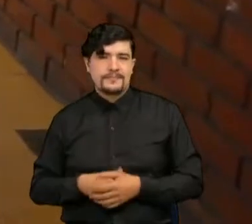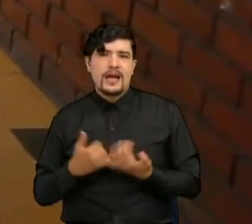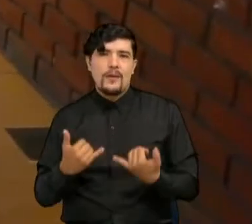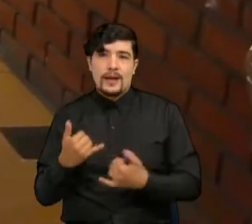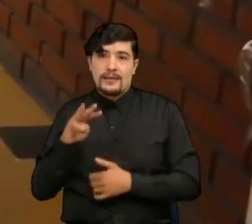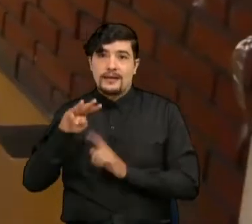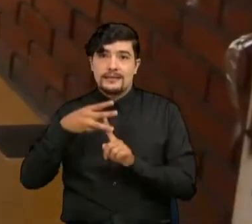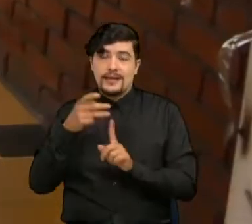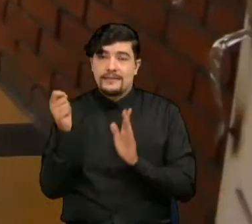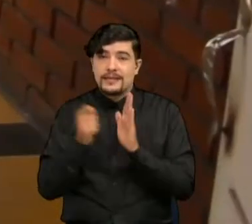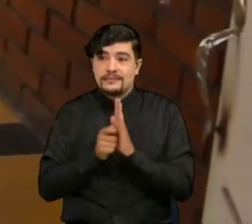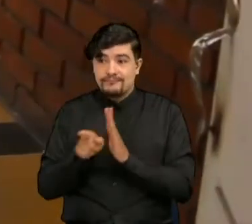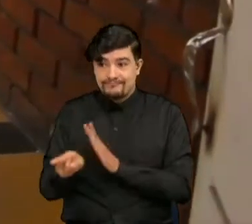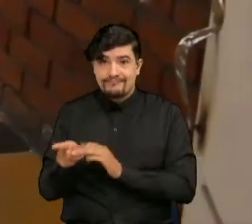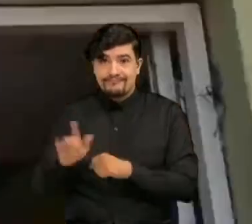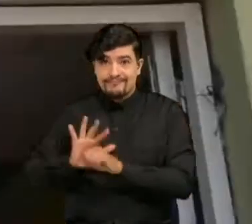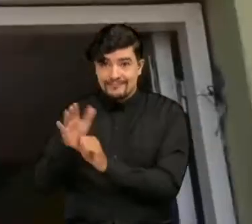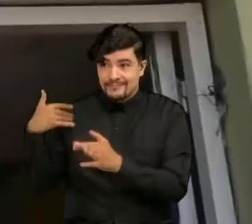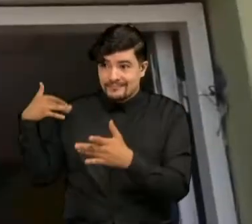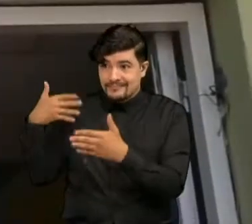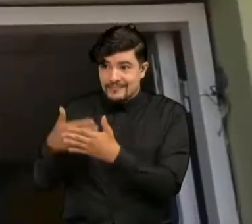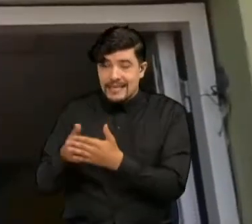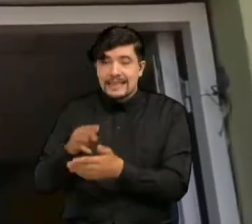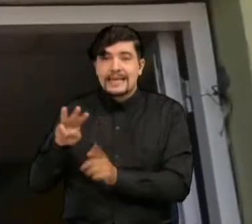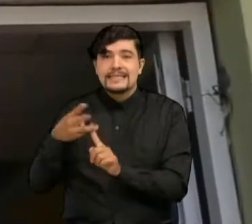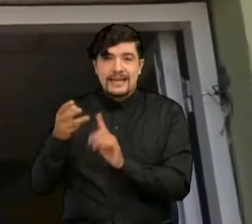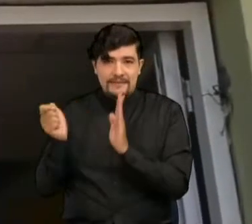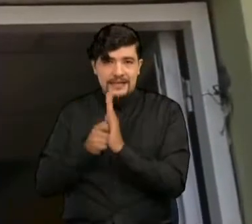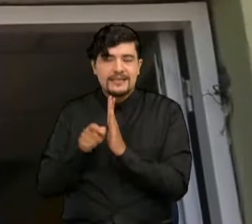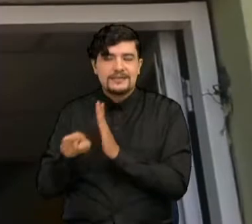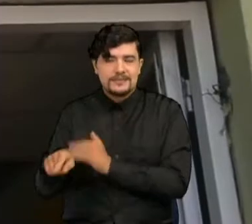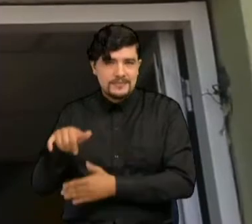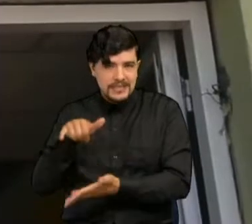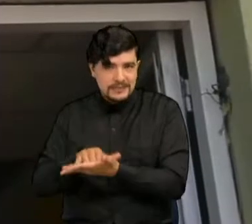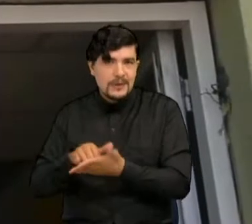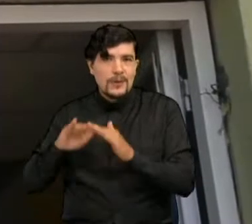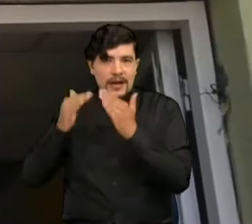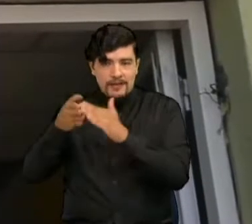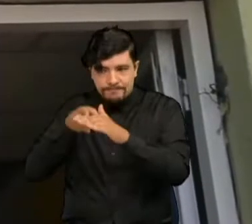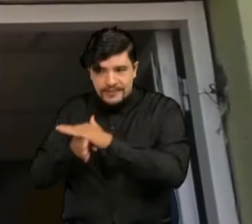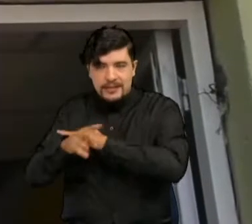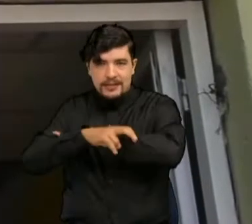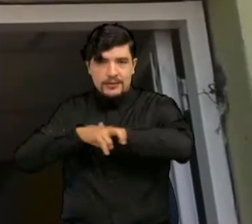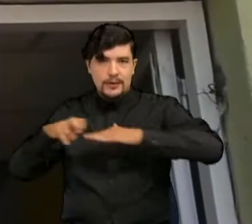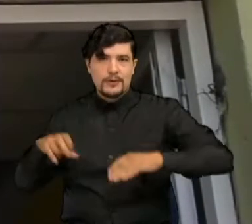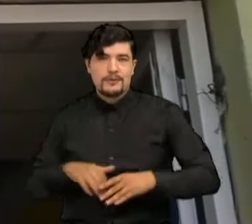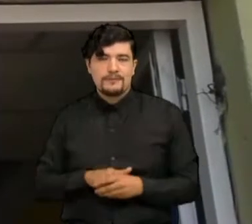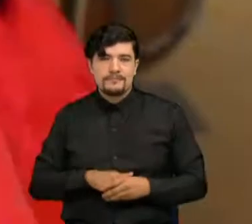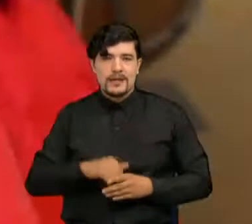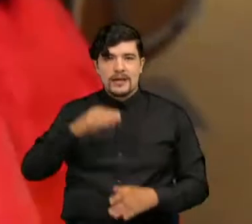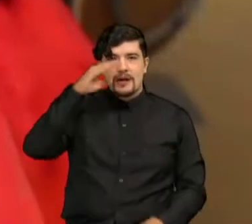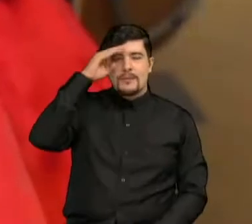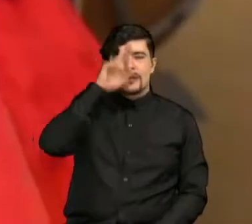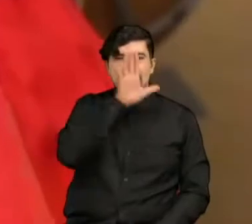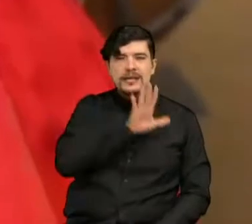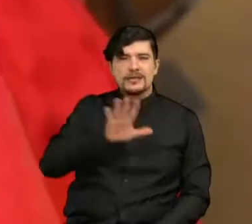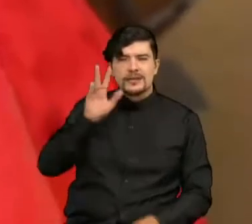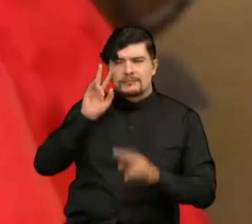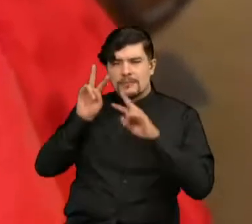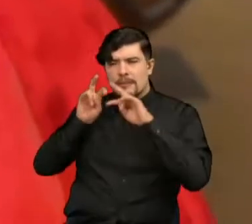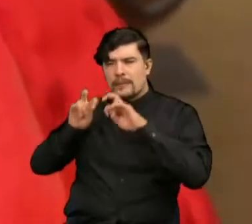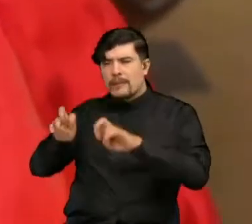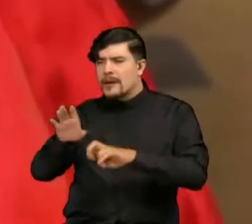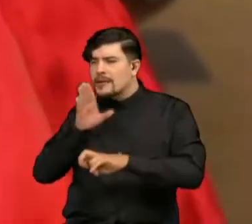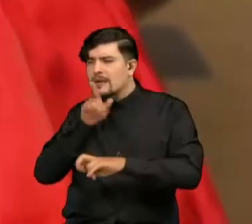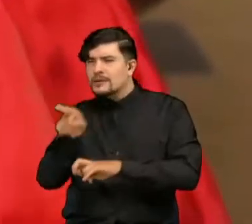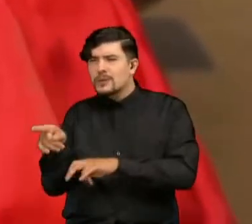de la pandemia que los delincuentes entran a robar a esta institución educativa. Las autoridades le atribuyeron el hecho a las bandas delincuenciales del